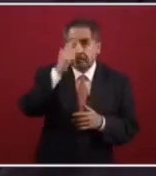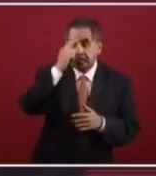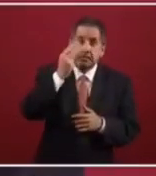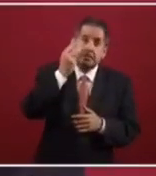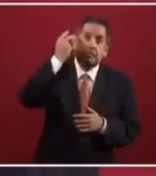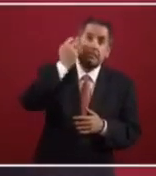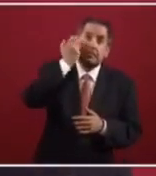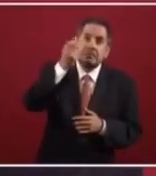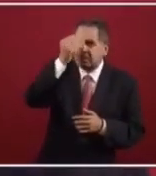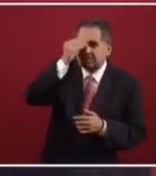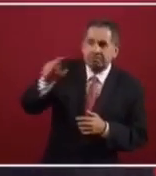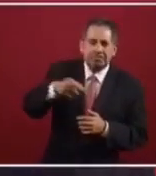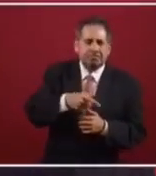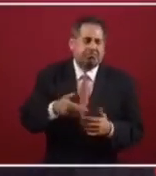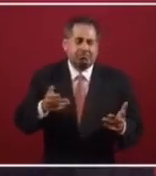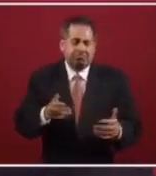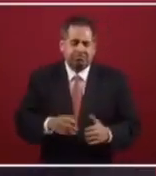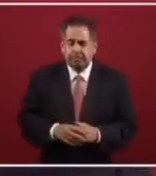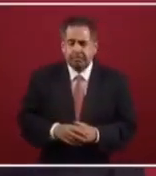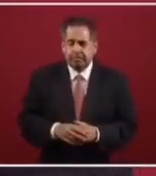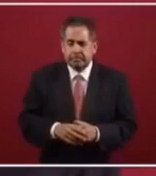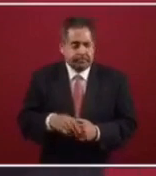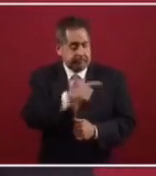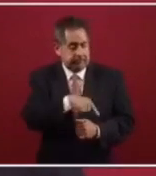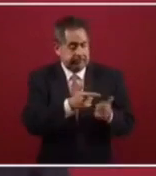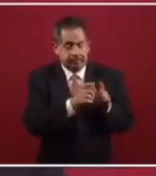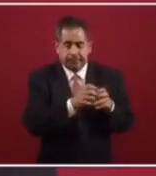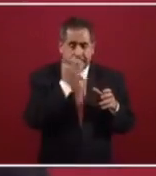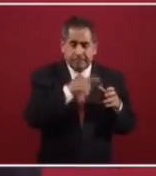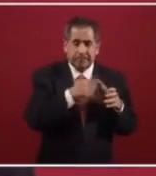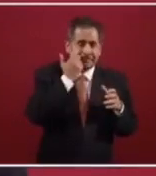del neoliberalismo. Están